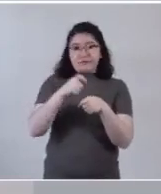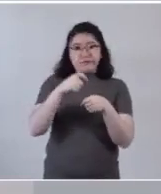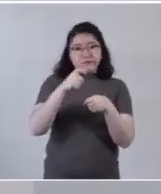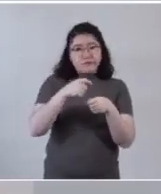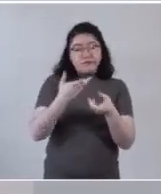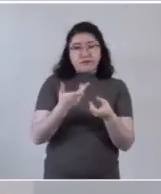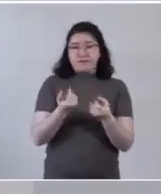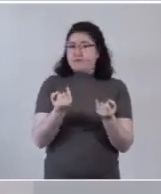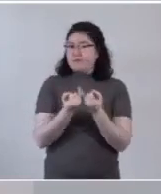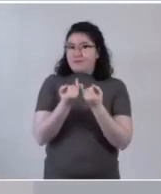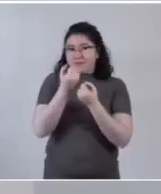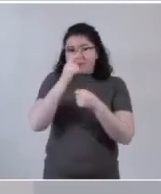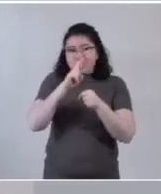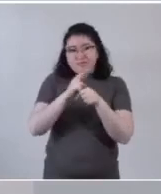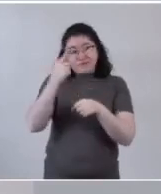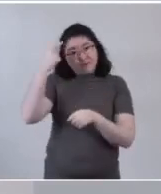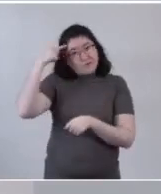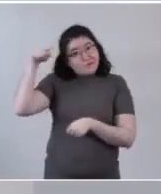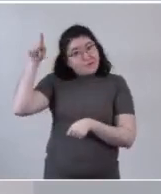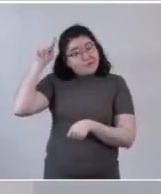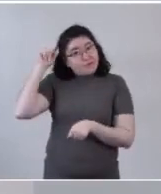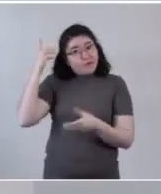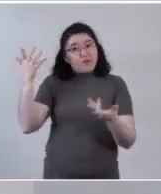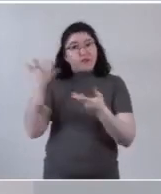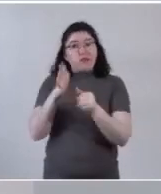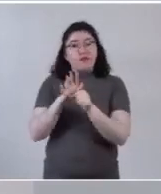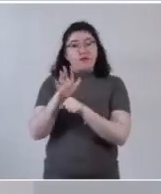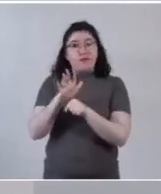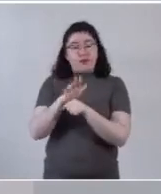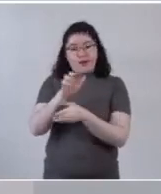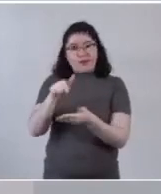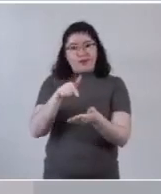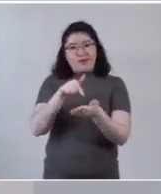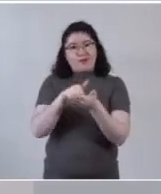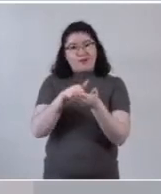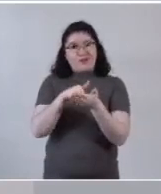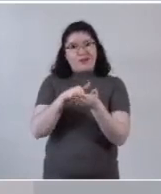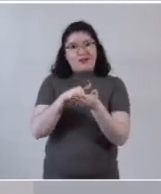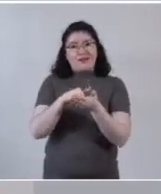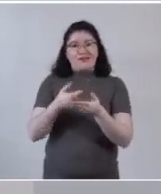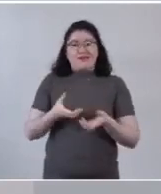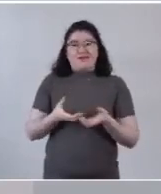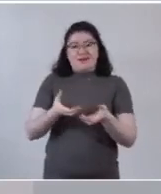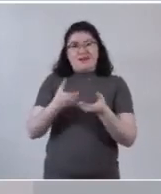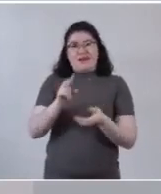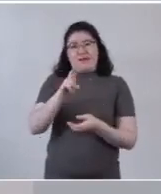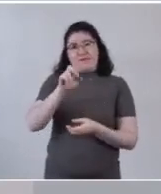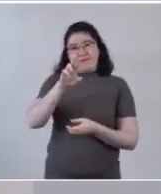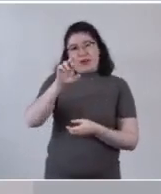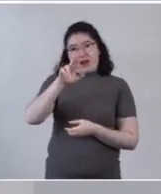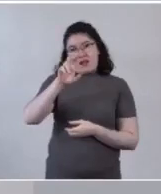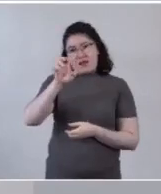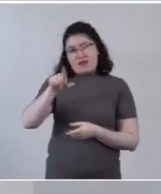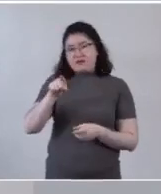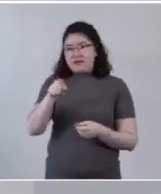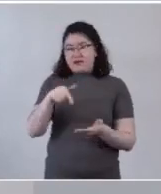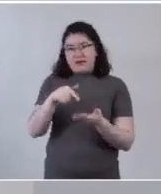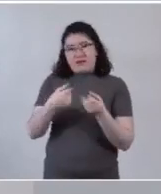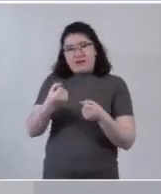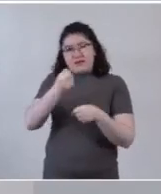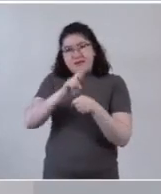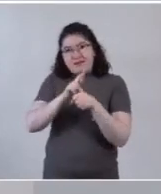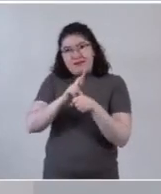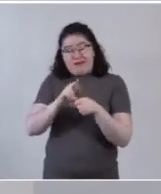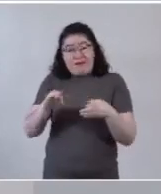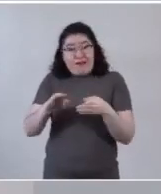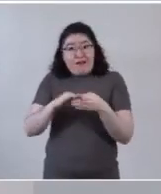Marina, además abrieron un espacio que está en Calzada de la Virgen, cerca de la Secretaría de Marina, de sus instalaciones principales,